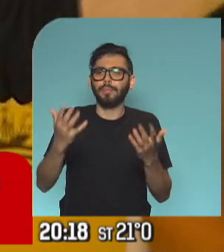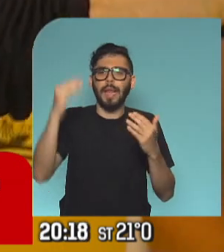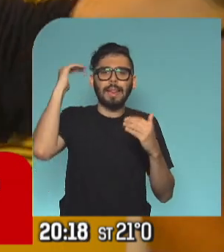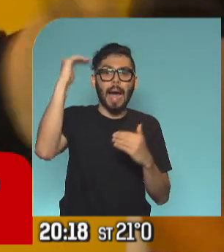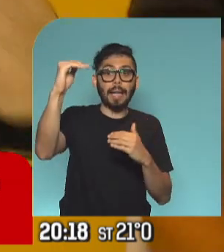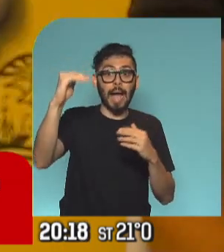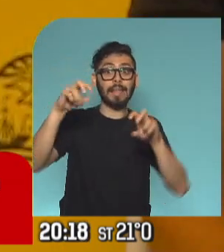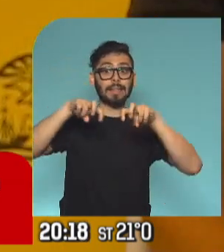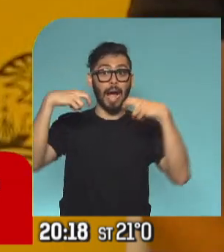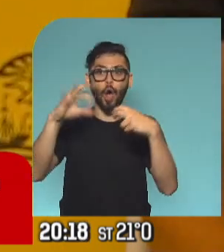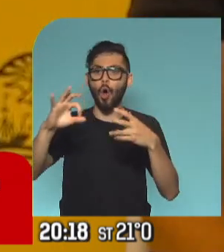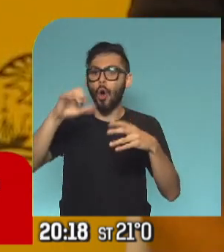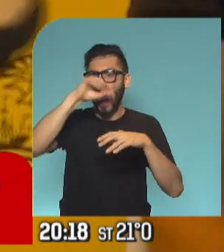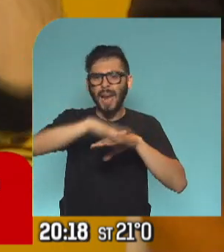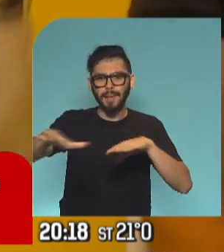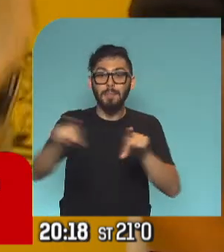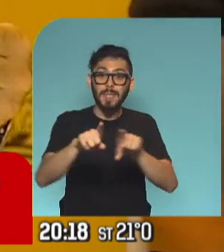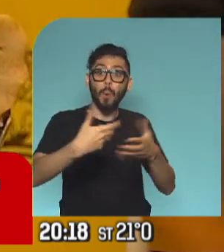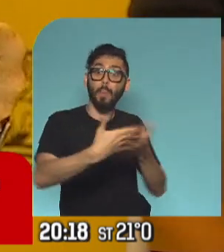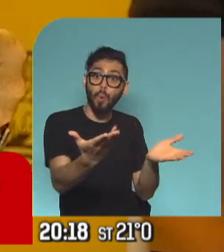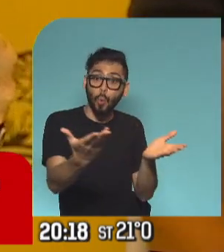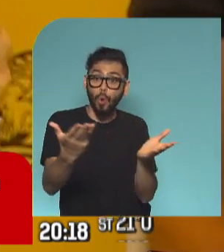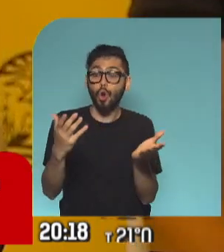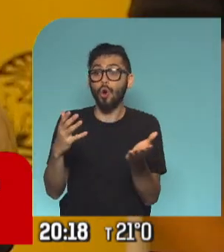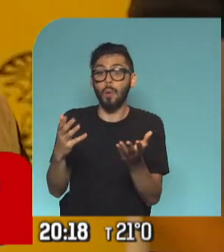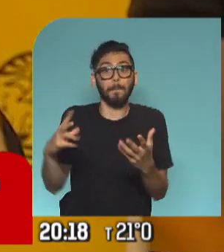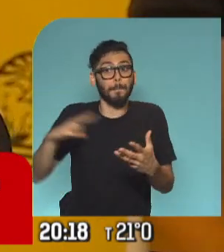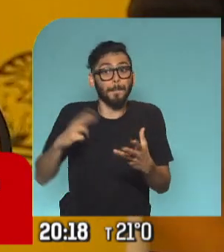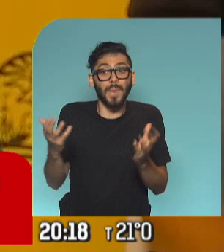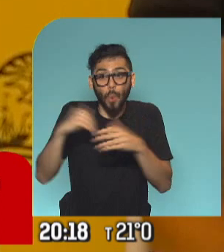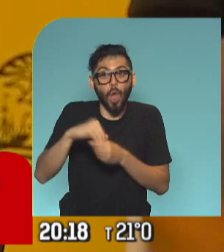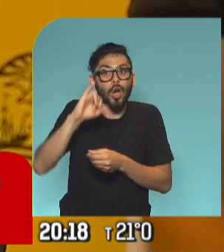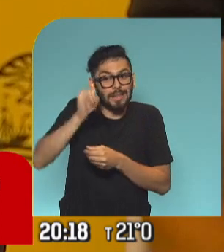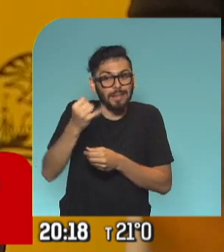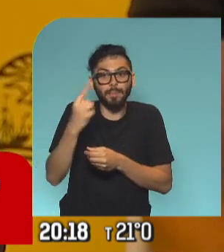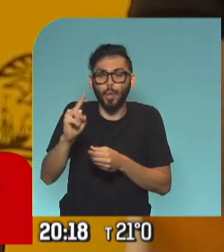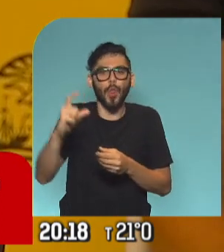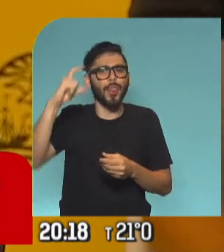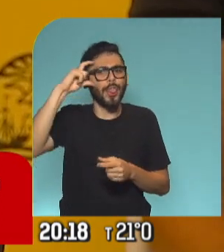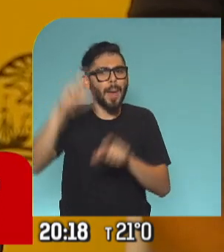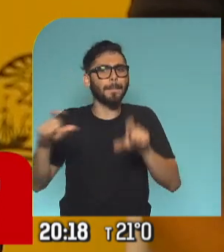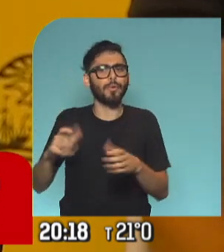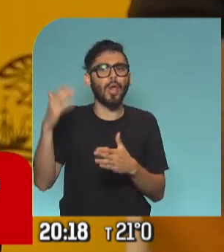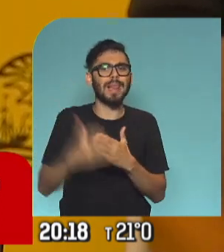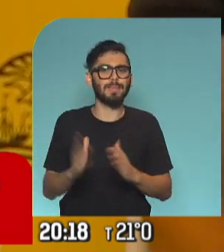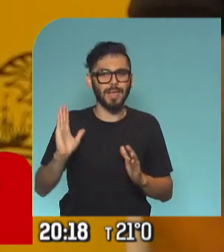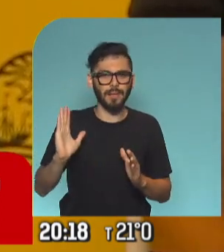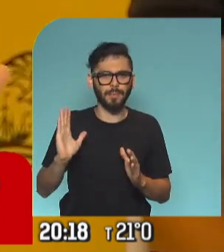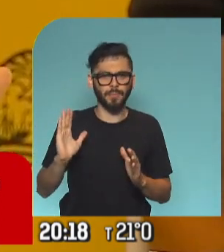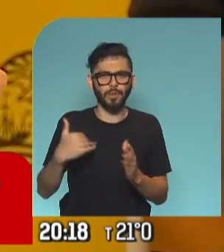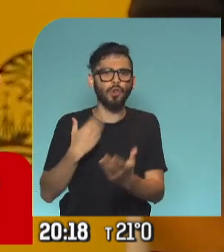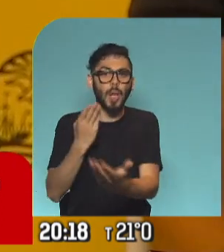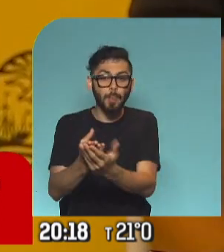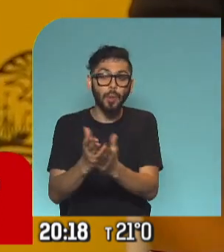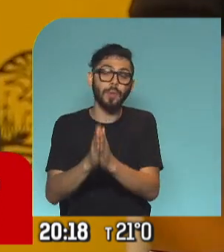una casa. O sea, lo mismo que se pone en el espacio público también se va a poner en el espacio privado con el mismo límite de 10 personas. Yo les pido